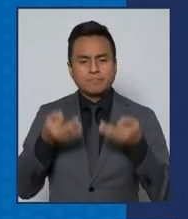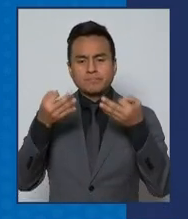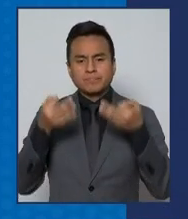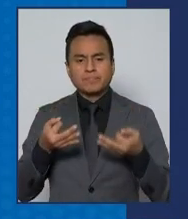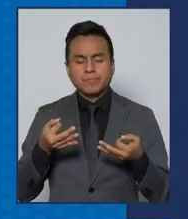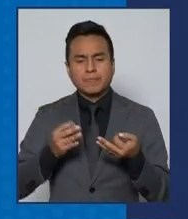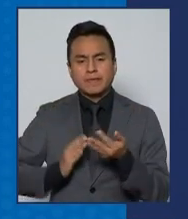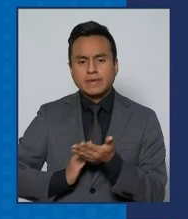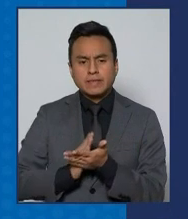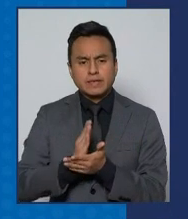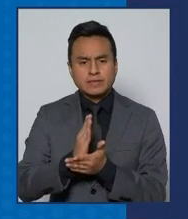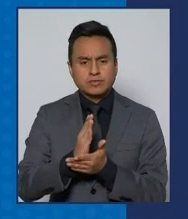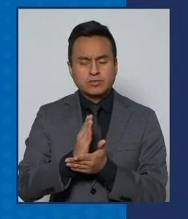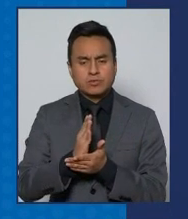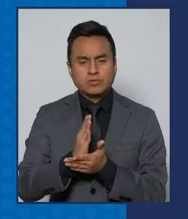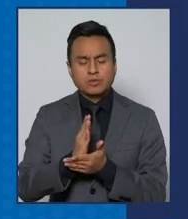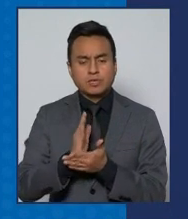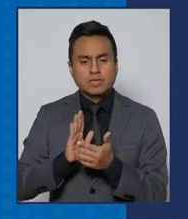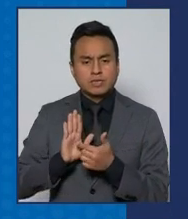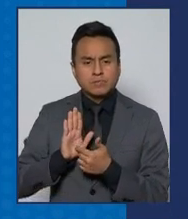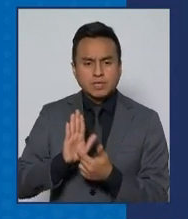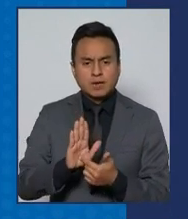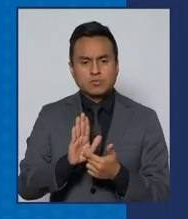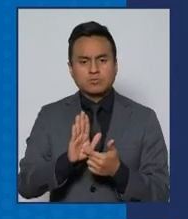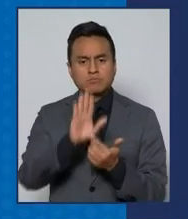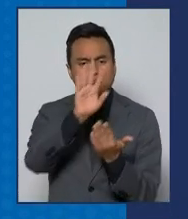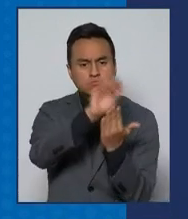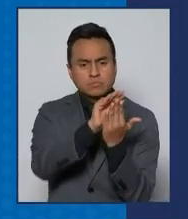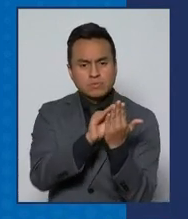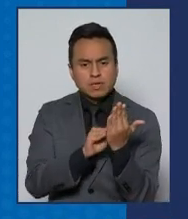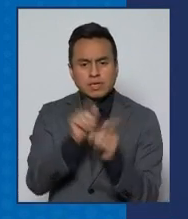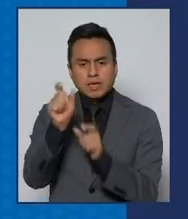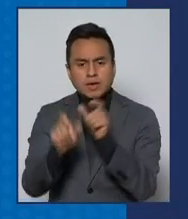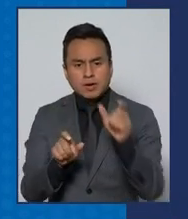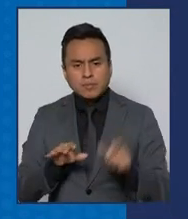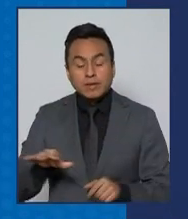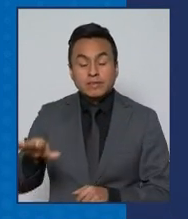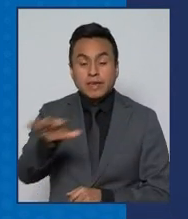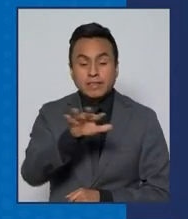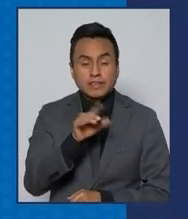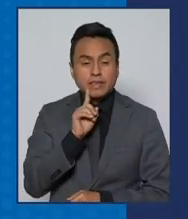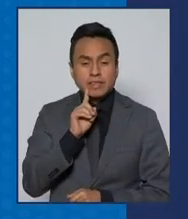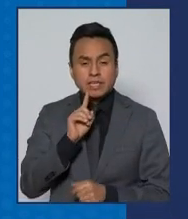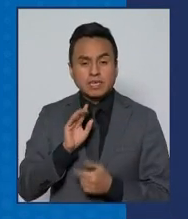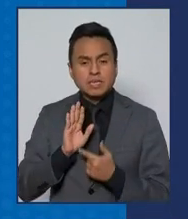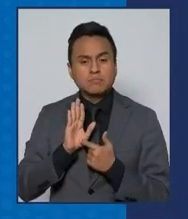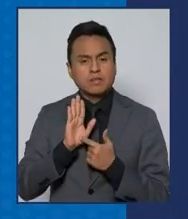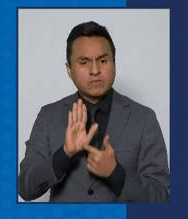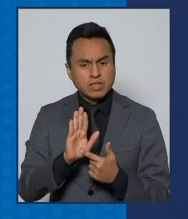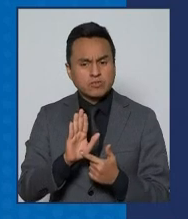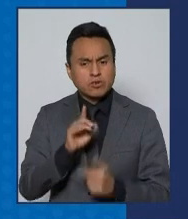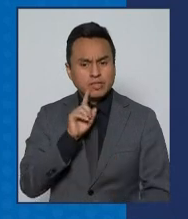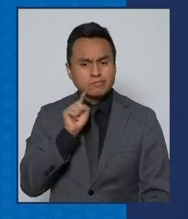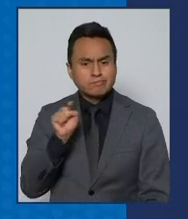prácticamente desde el inicio en que empezamos a codificar los pacientes que tenían manifestaciones,